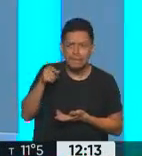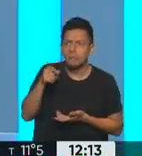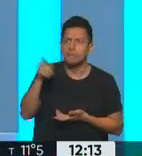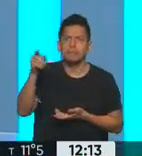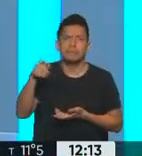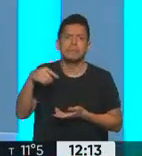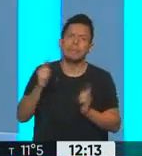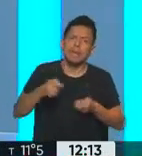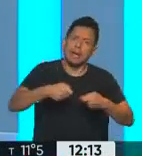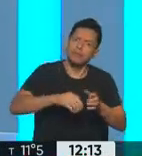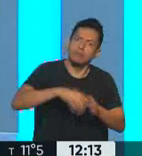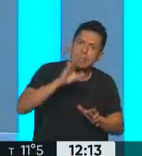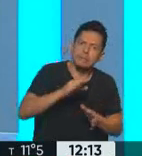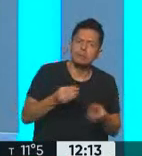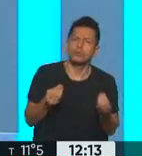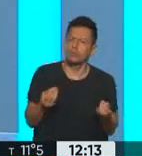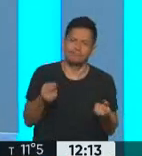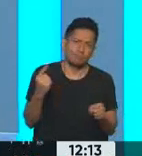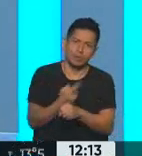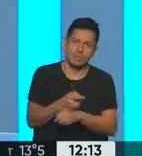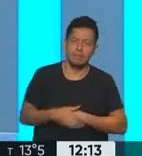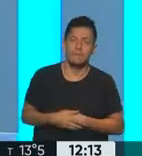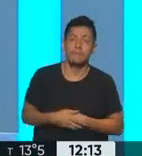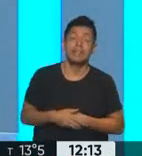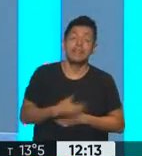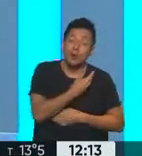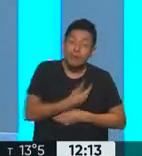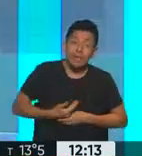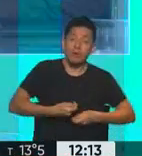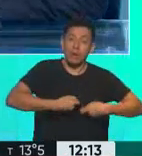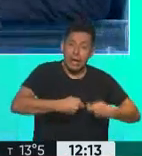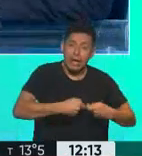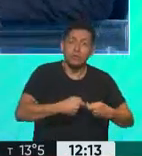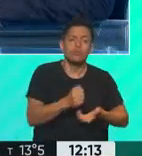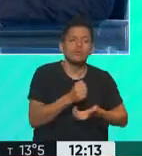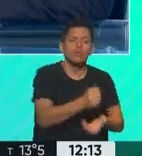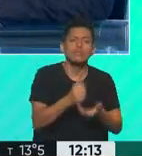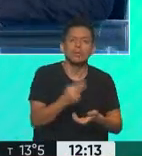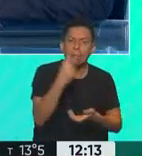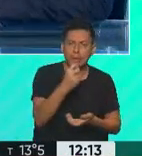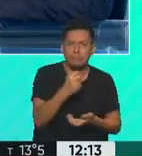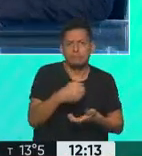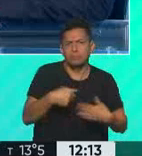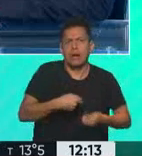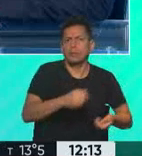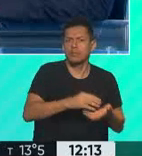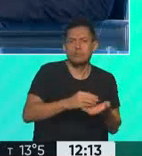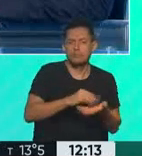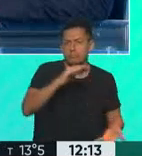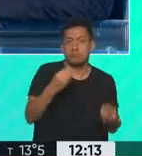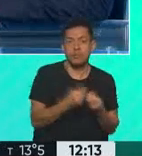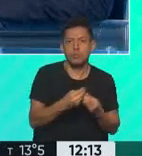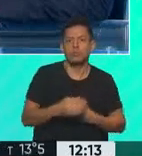hay un esfuerzo, un gasto muy importante del gobierno en materia de subsidios energéticos. Acá están referidos únicamente a los